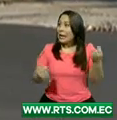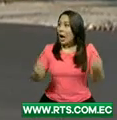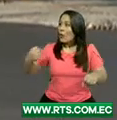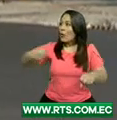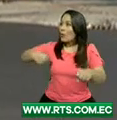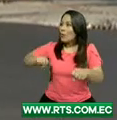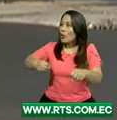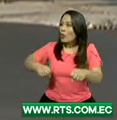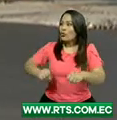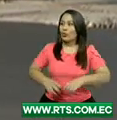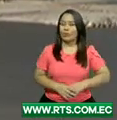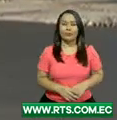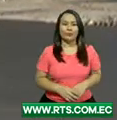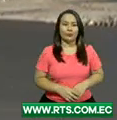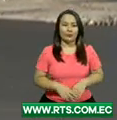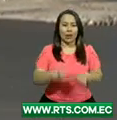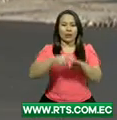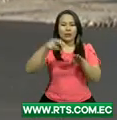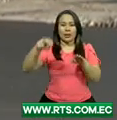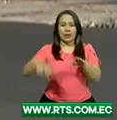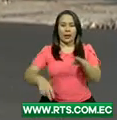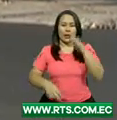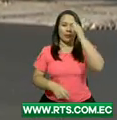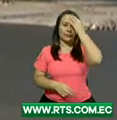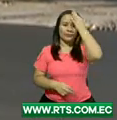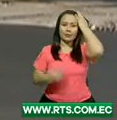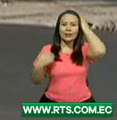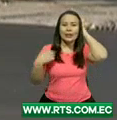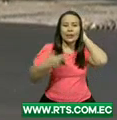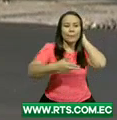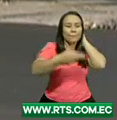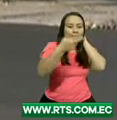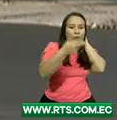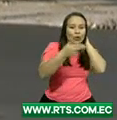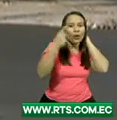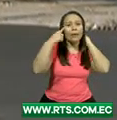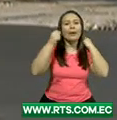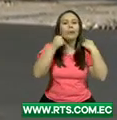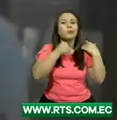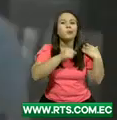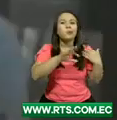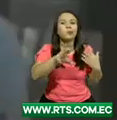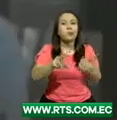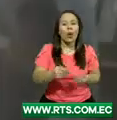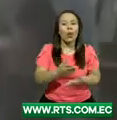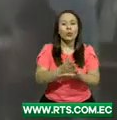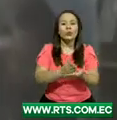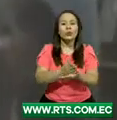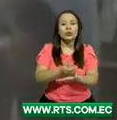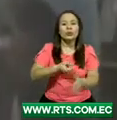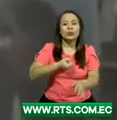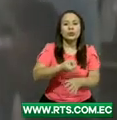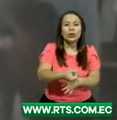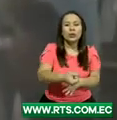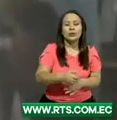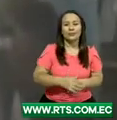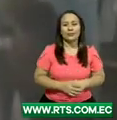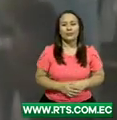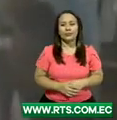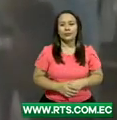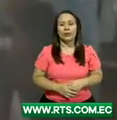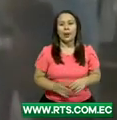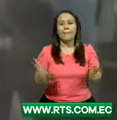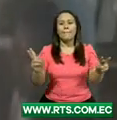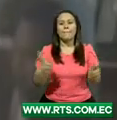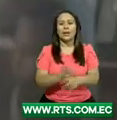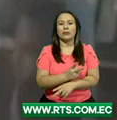motos que se bajan con armas de fuego cuartos punzantes y hacen sus fechorías